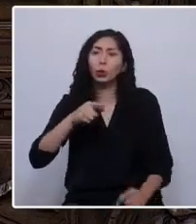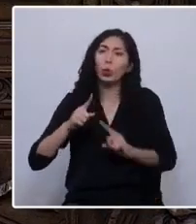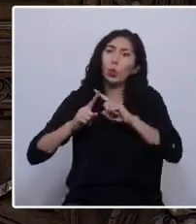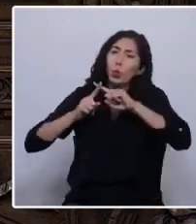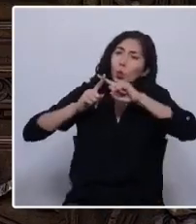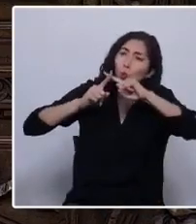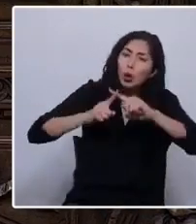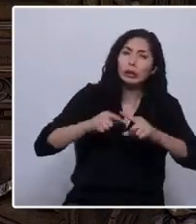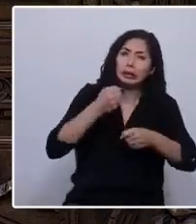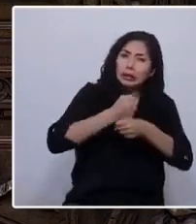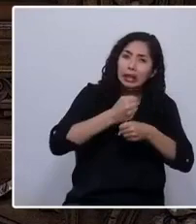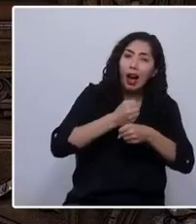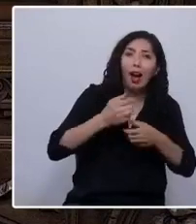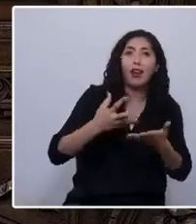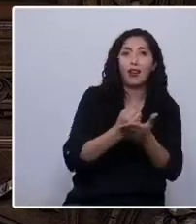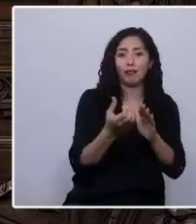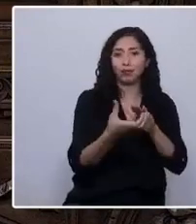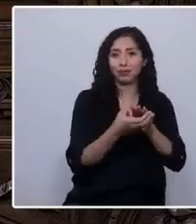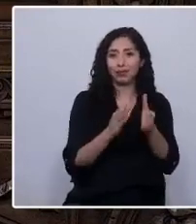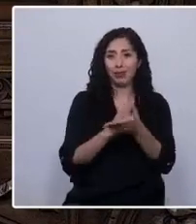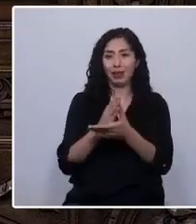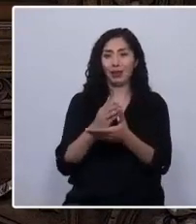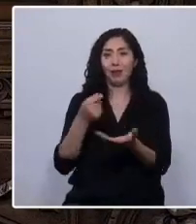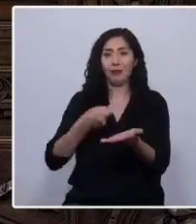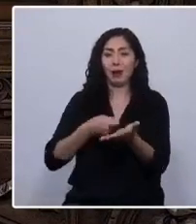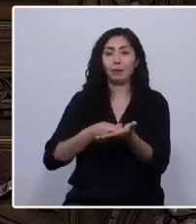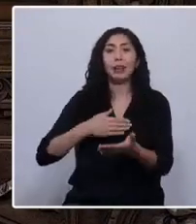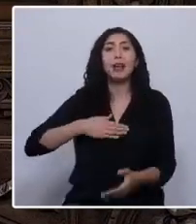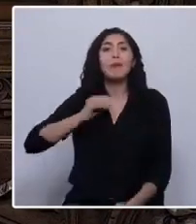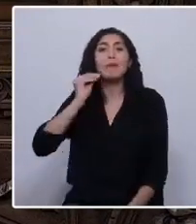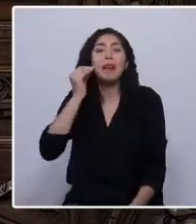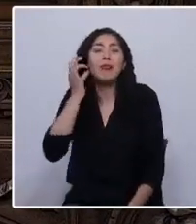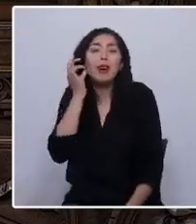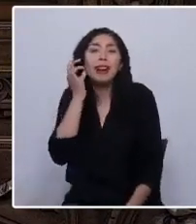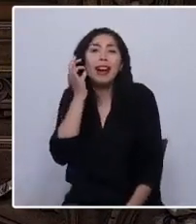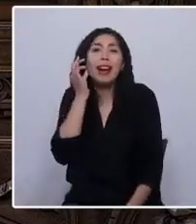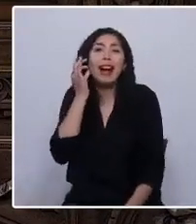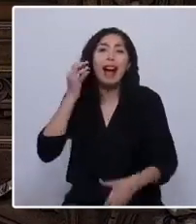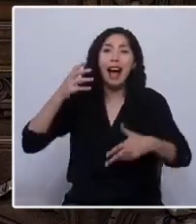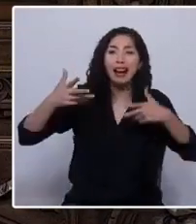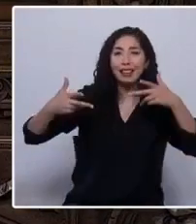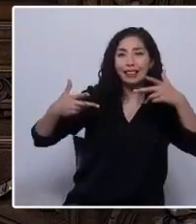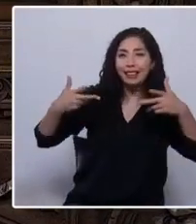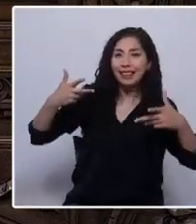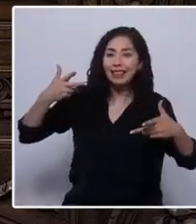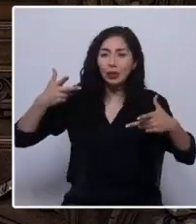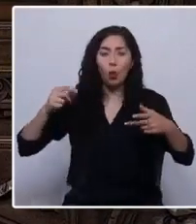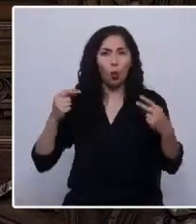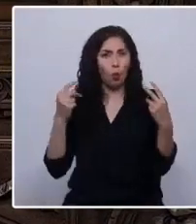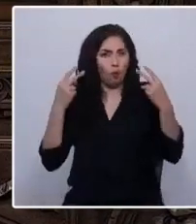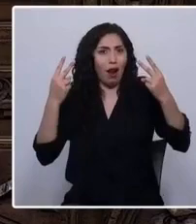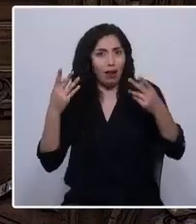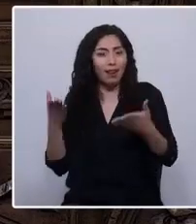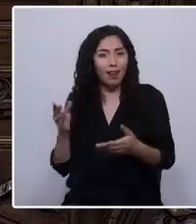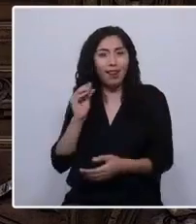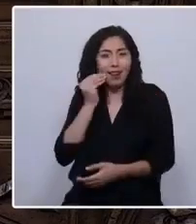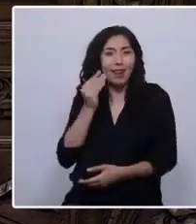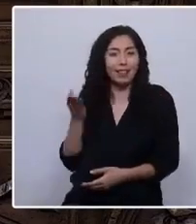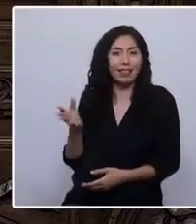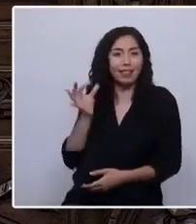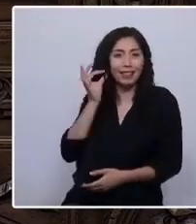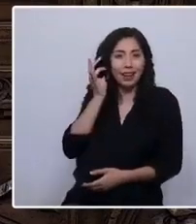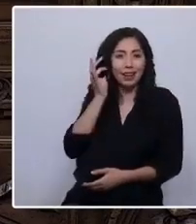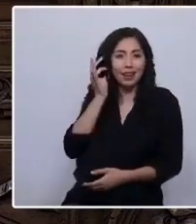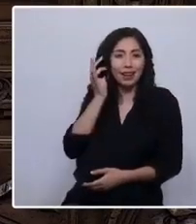Mimí, actriz generosa, de belleza conmovedora, aguda y valiente. ¡Cuánto amor,